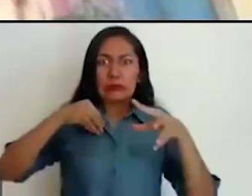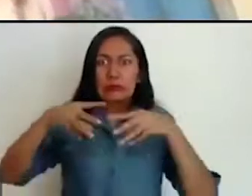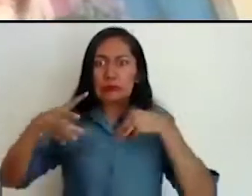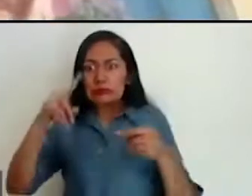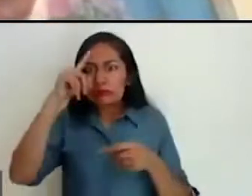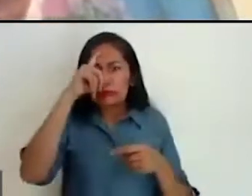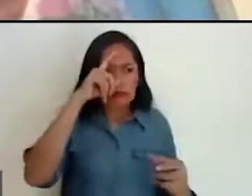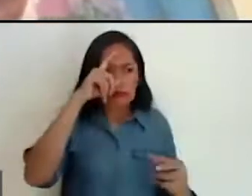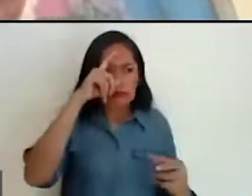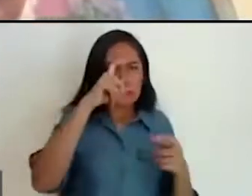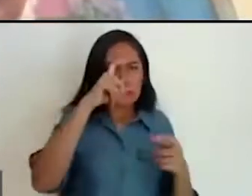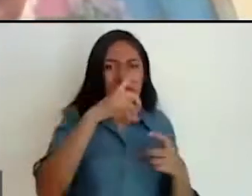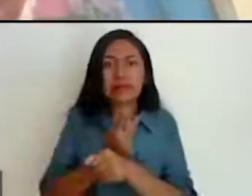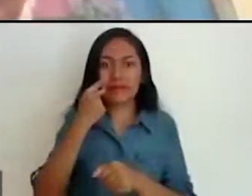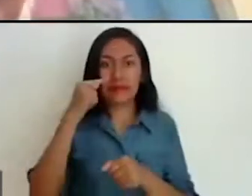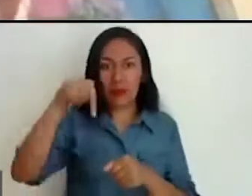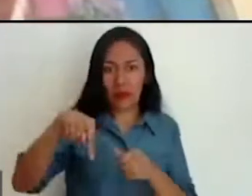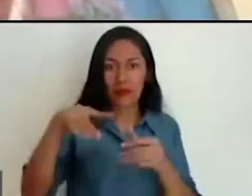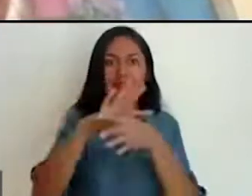Adelante, Giorgio.